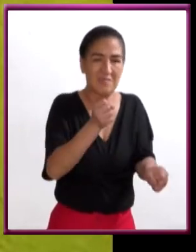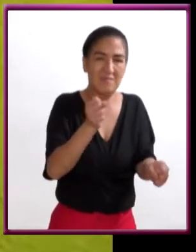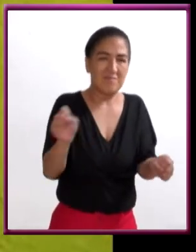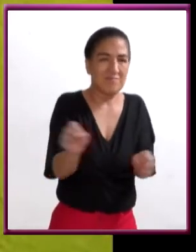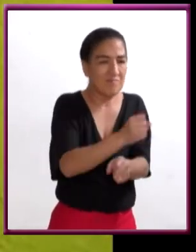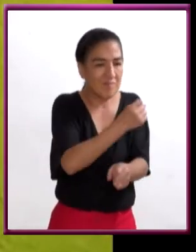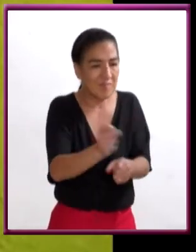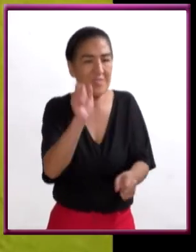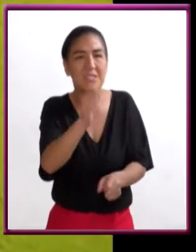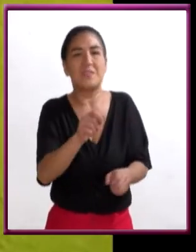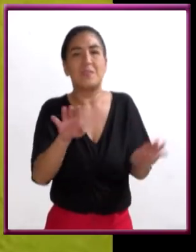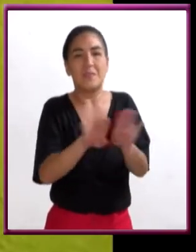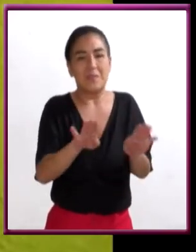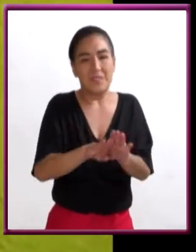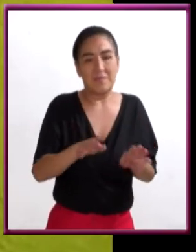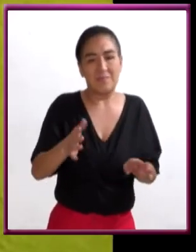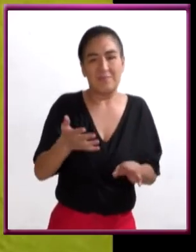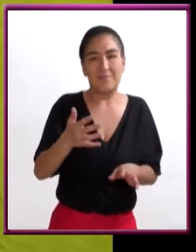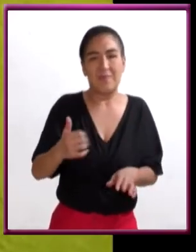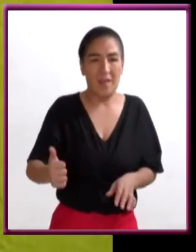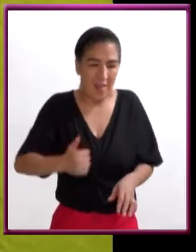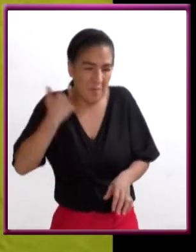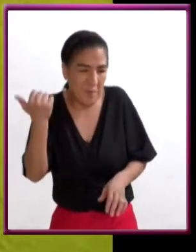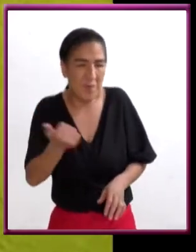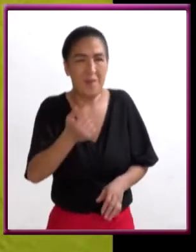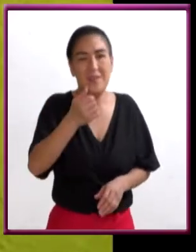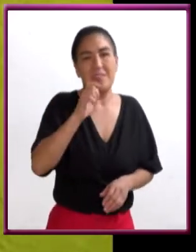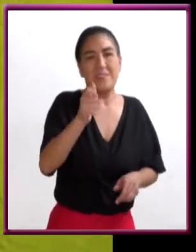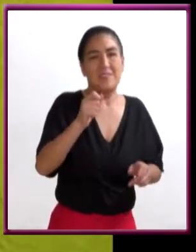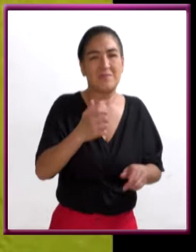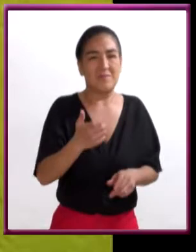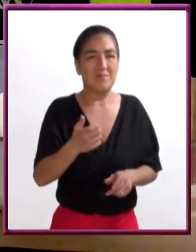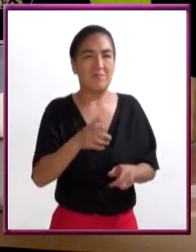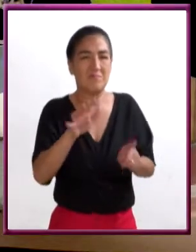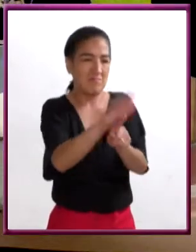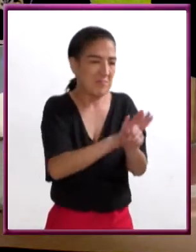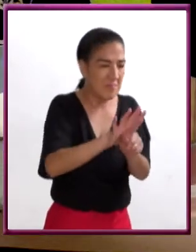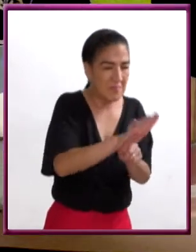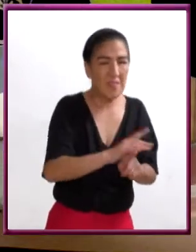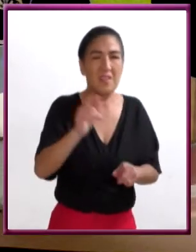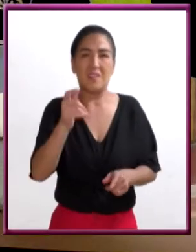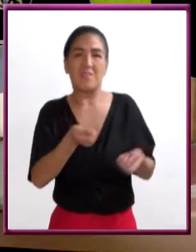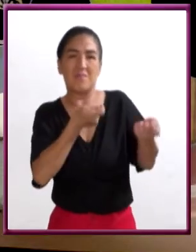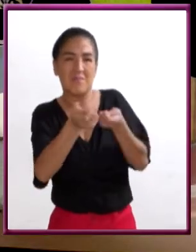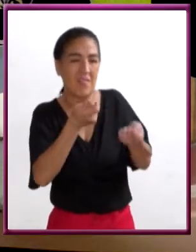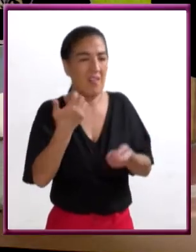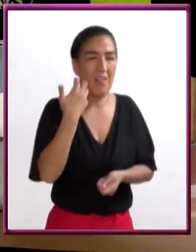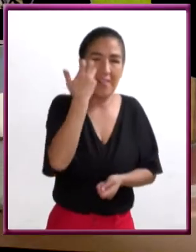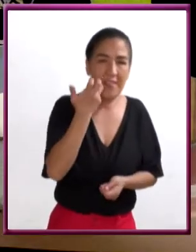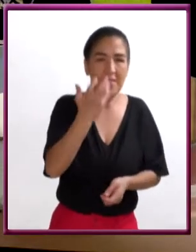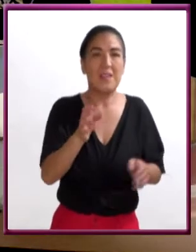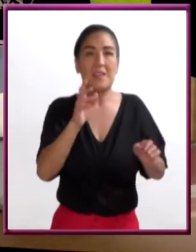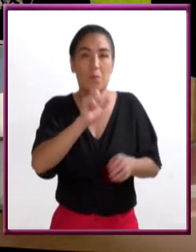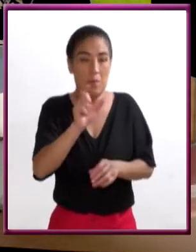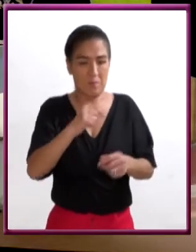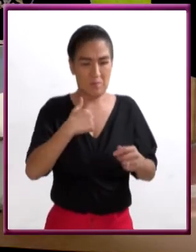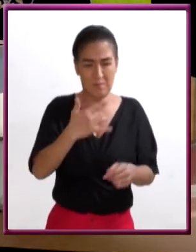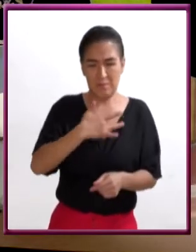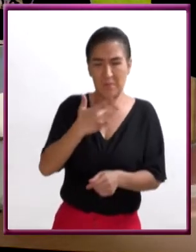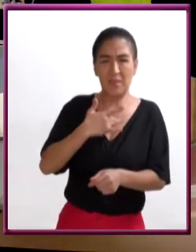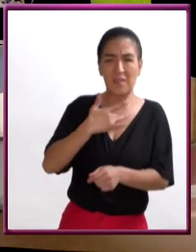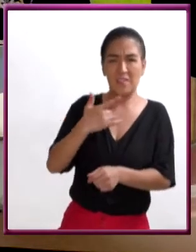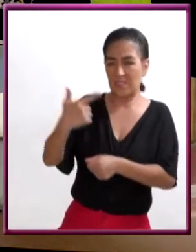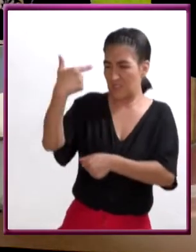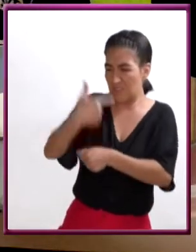gaslighting saben cómo mantenernos en la misma situación. Si ya hemos identificado que estamos en una situación